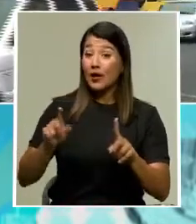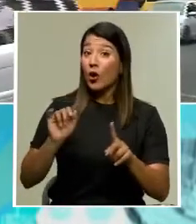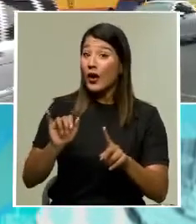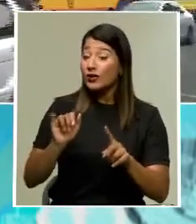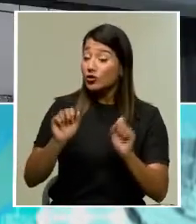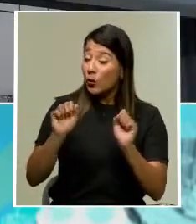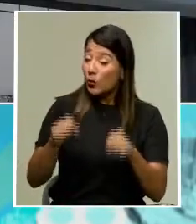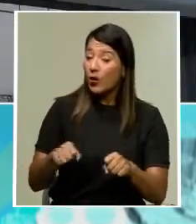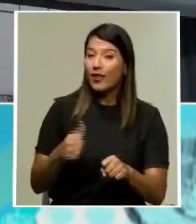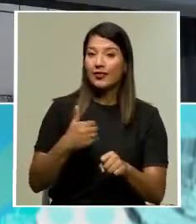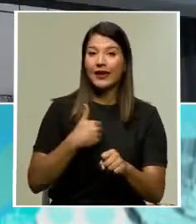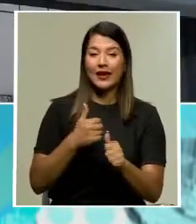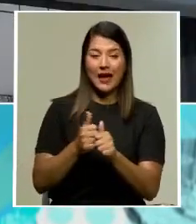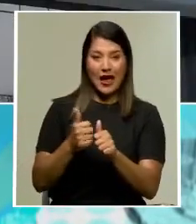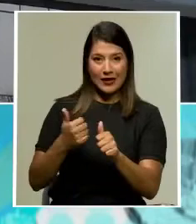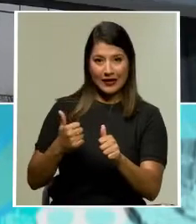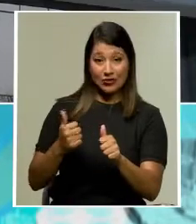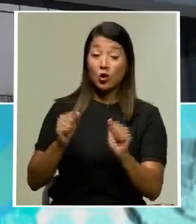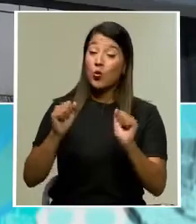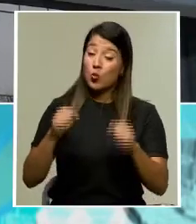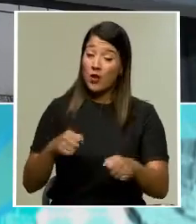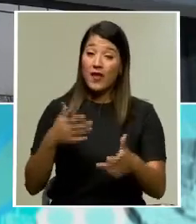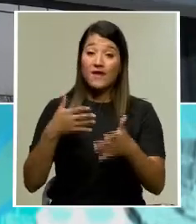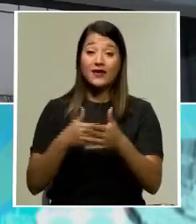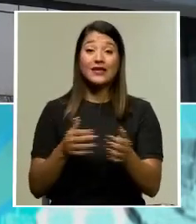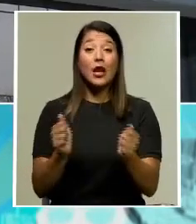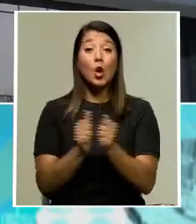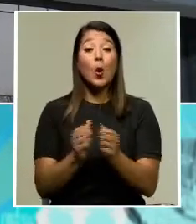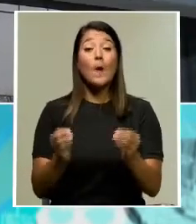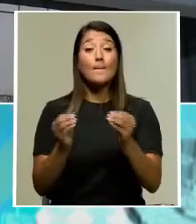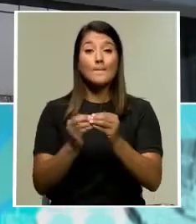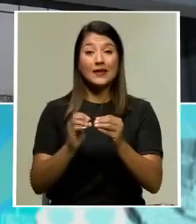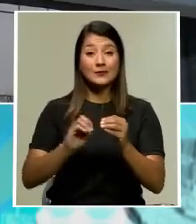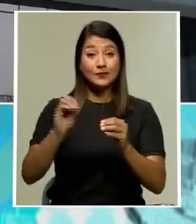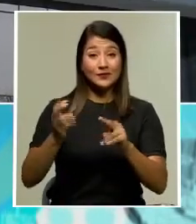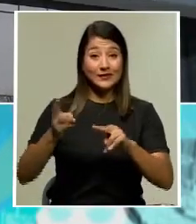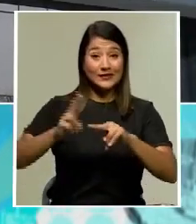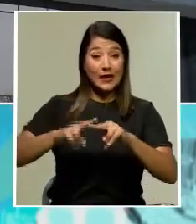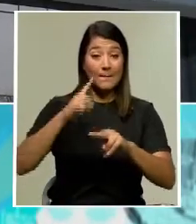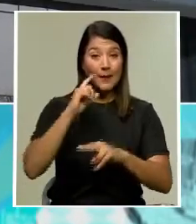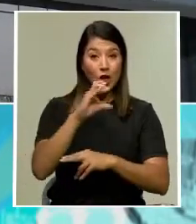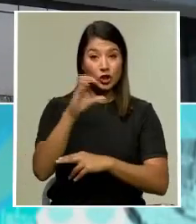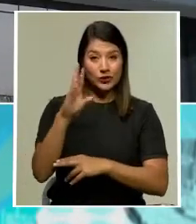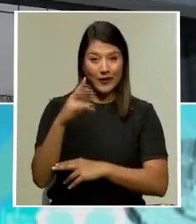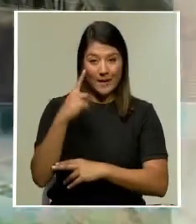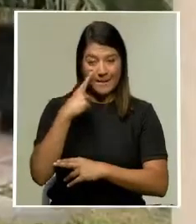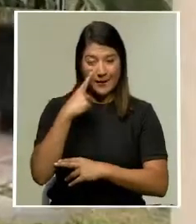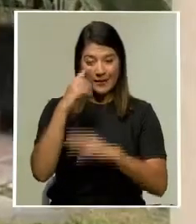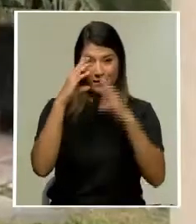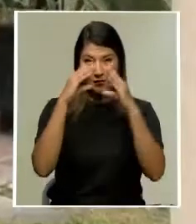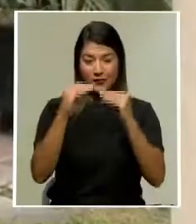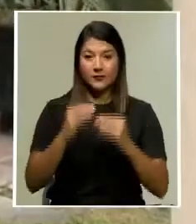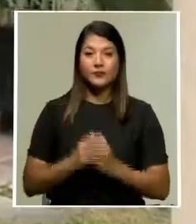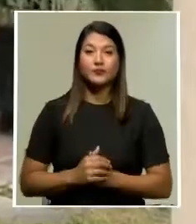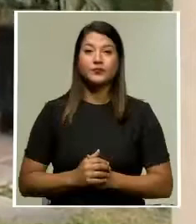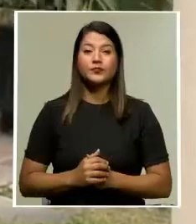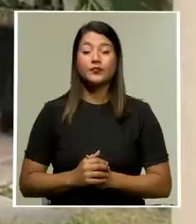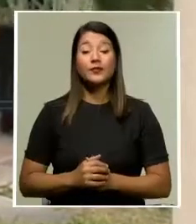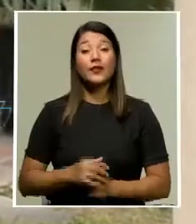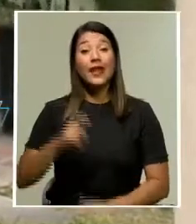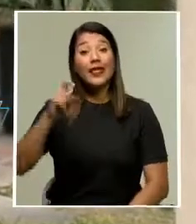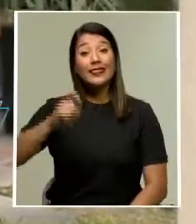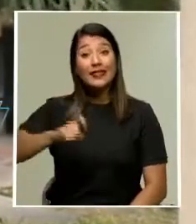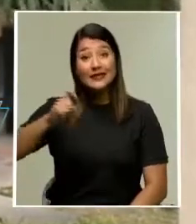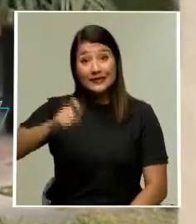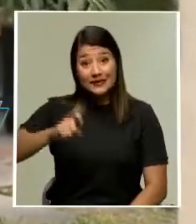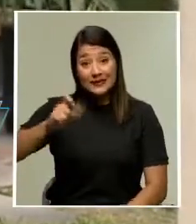bastante grande y que podría afectar con más intereses para el país. Veamos la siguiente declaración. Digamos, lo que se requiere del